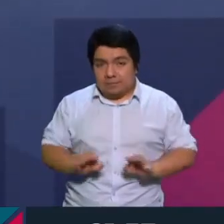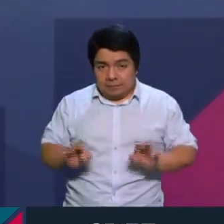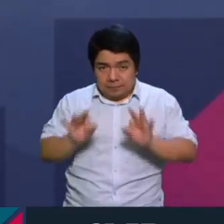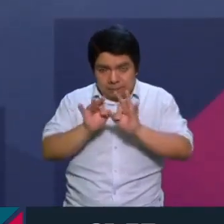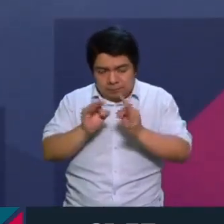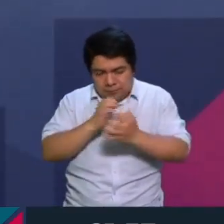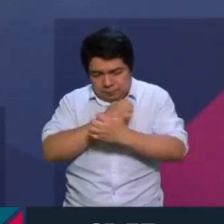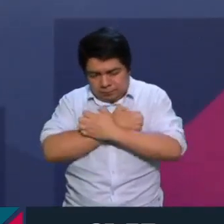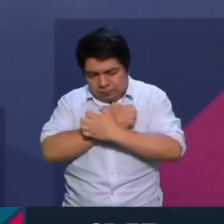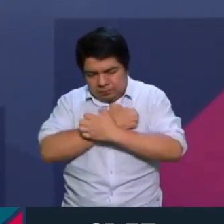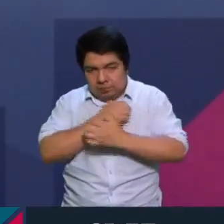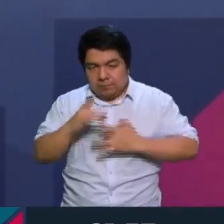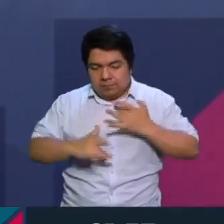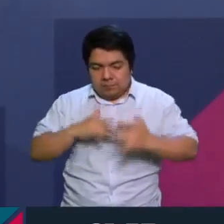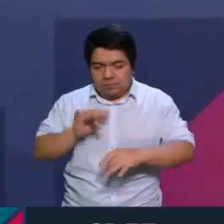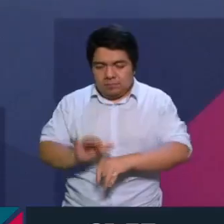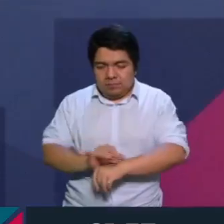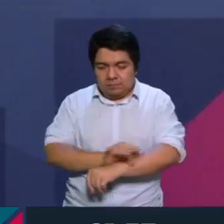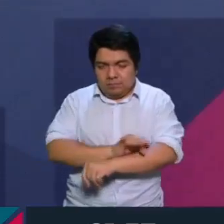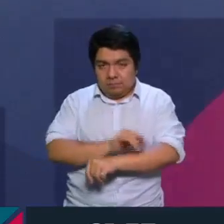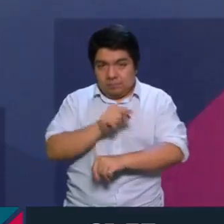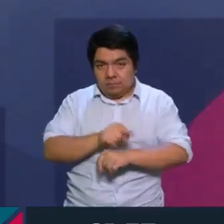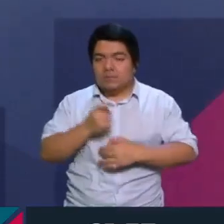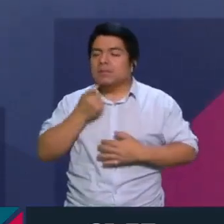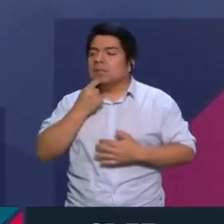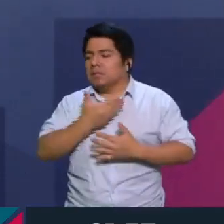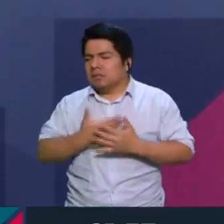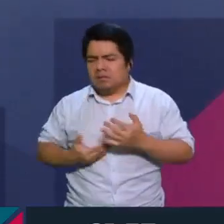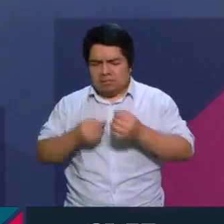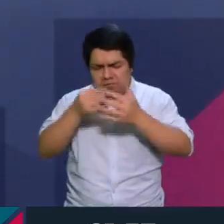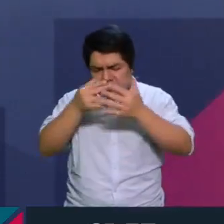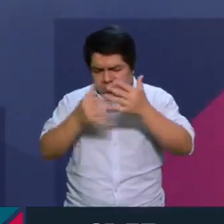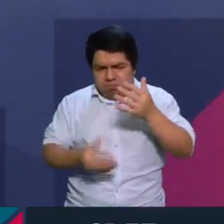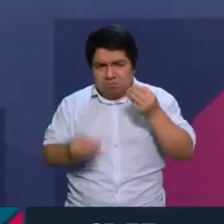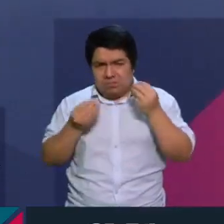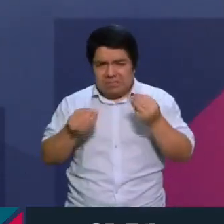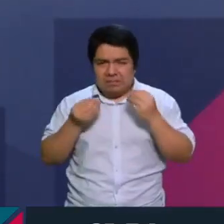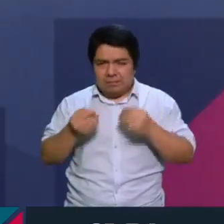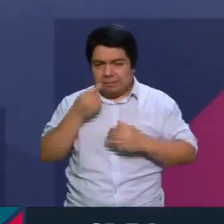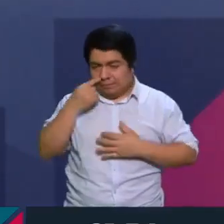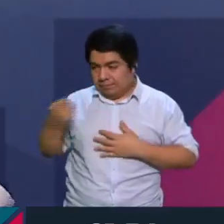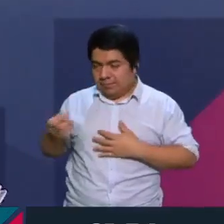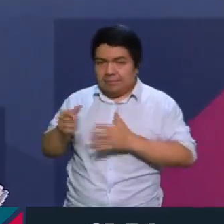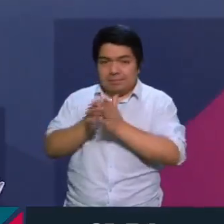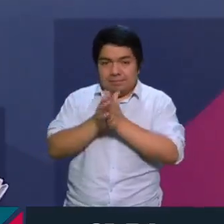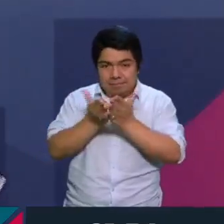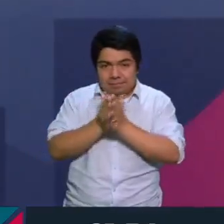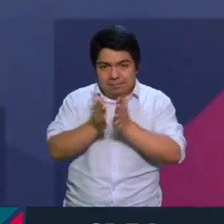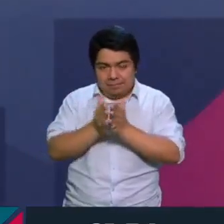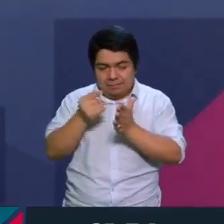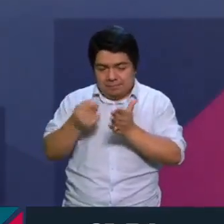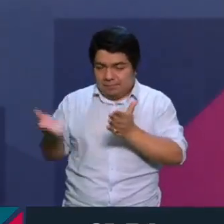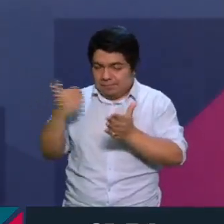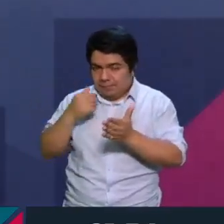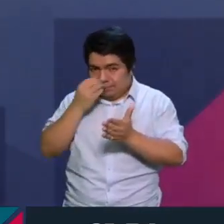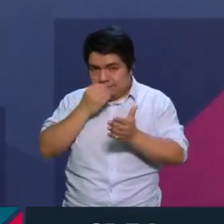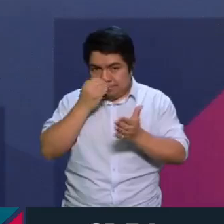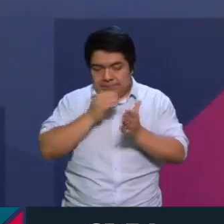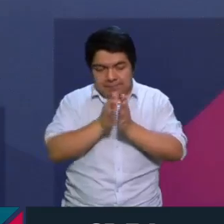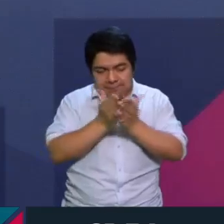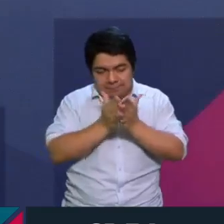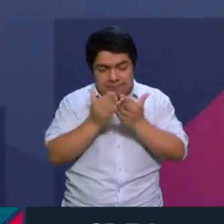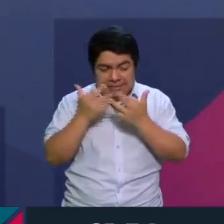educación sentimental de López Obrador. Pero hay mucho más. Es un libro que, como tú lo has dicho antes de entrar a cuadro, pues hay